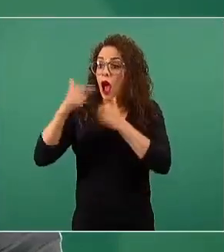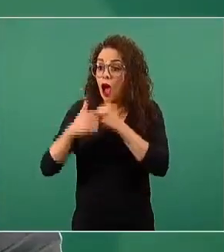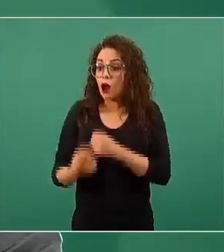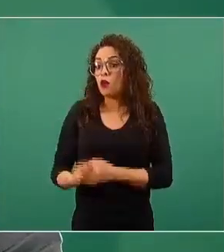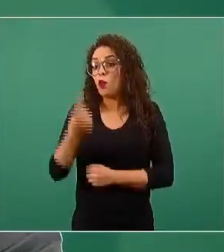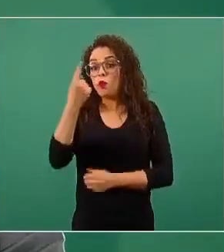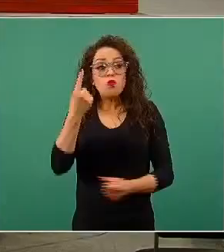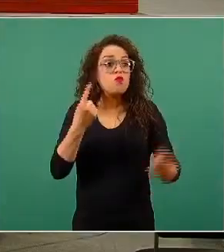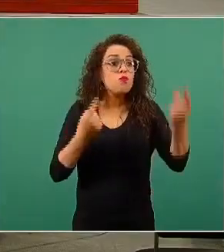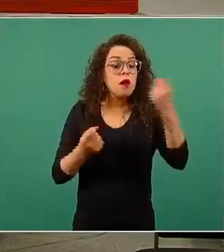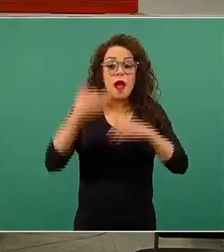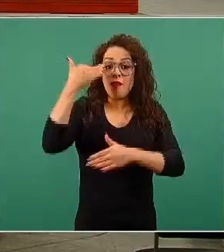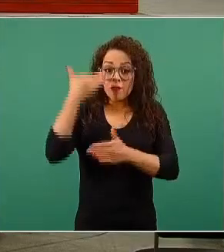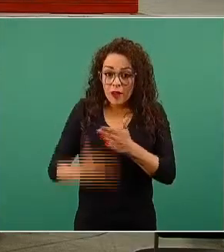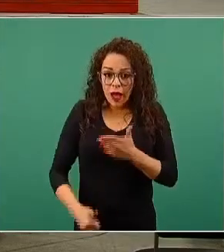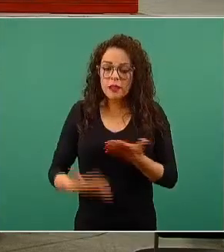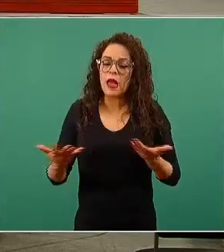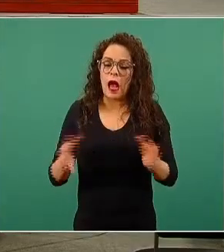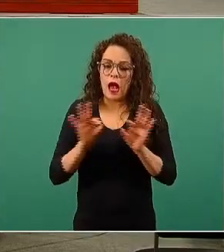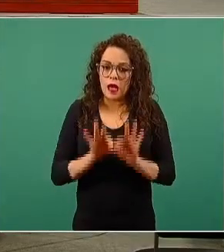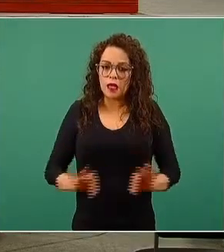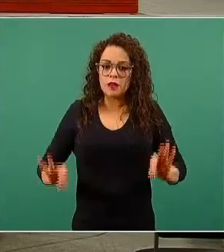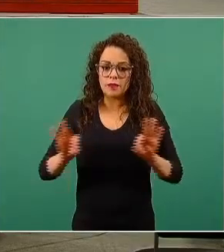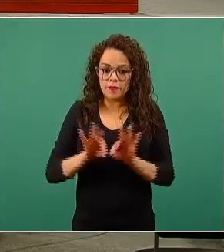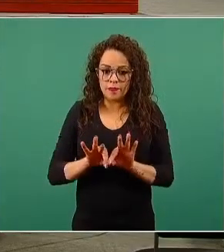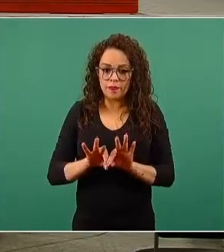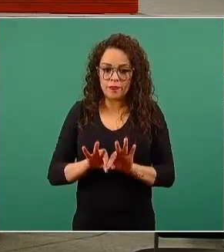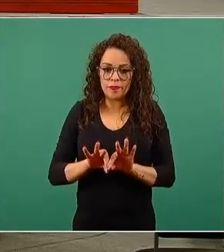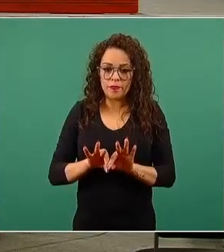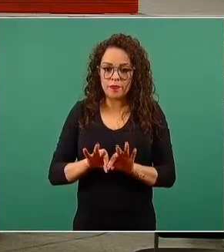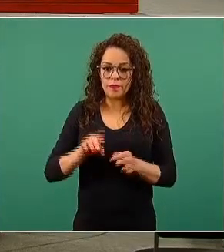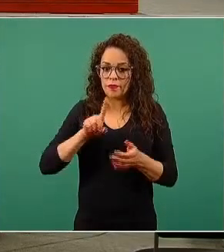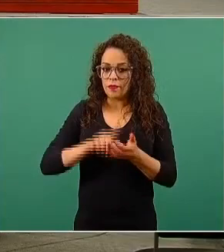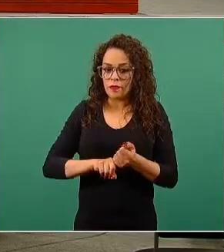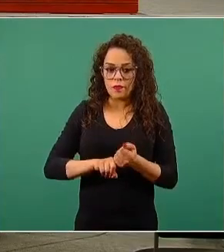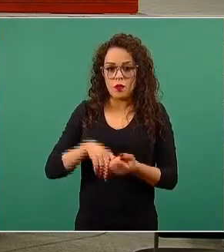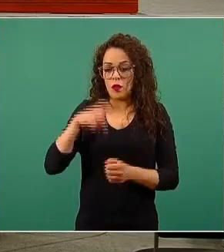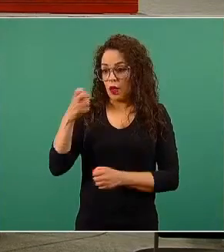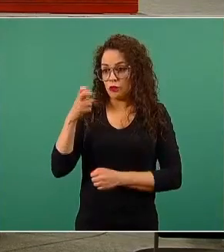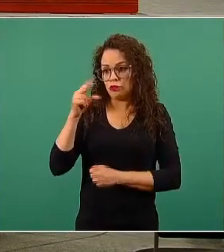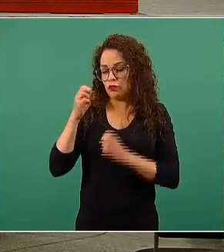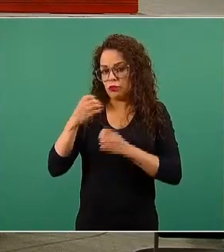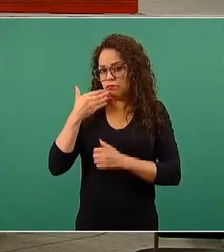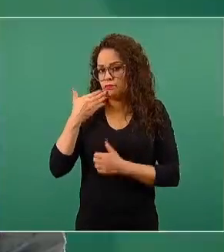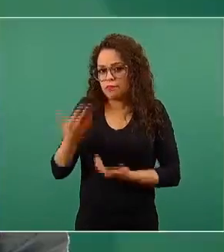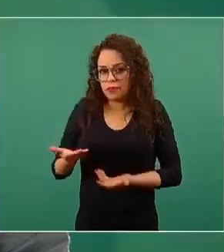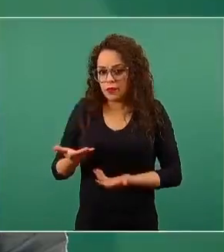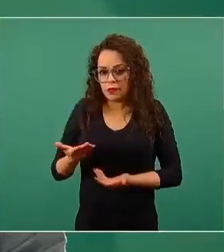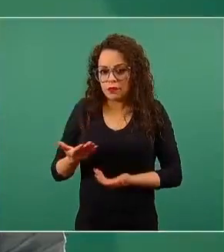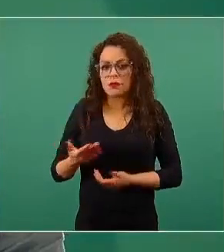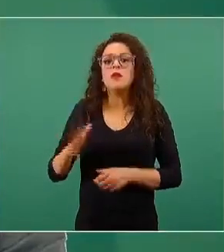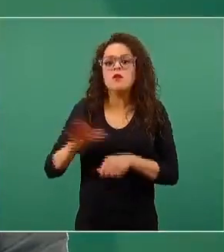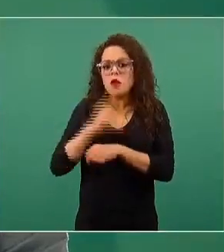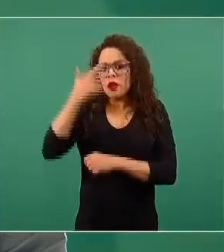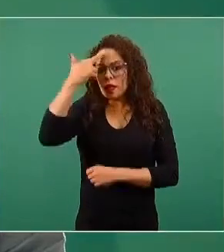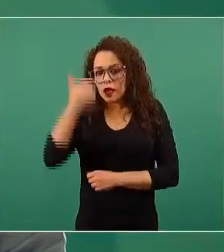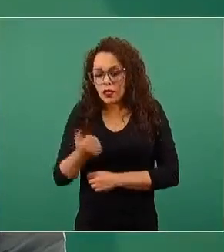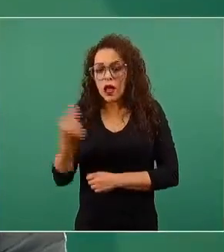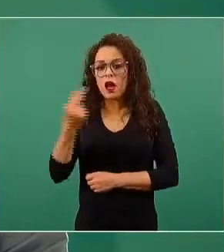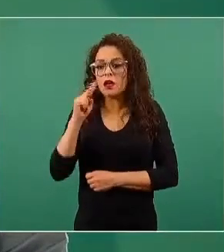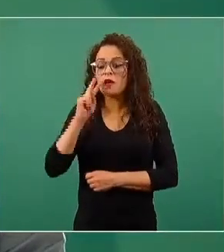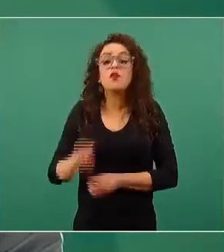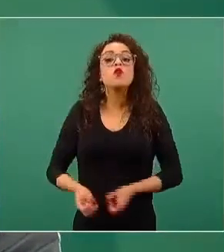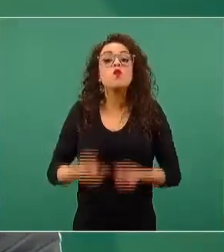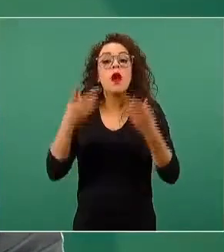muy importante que tengamos claro que es anormal que no se haya vacunado. Debe haber una razón. ¿Cuántos